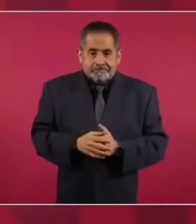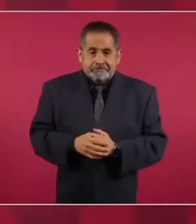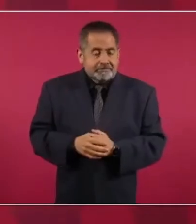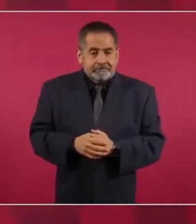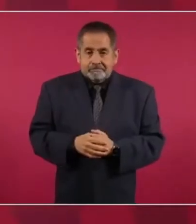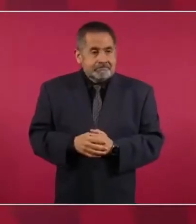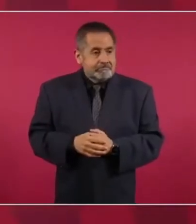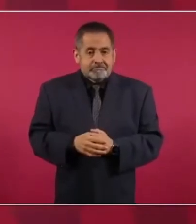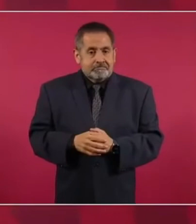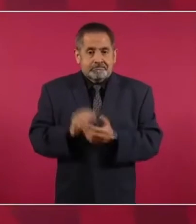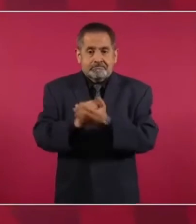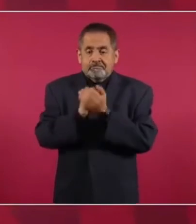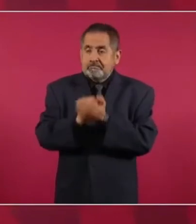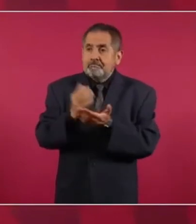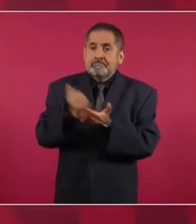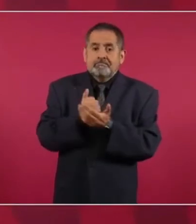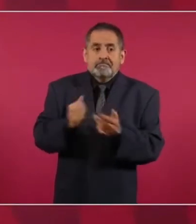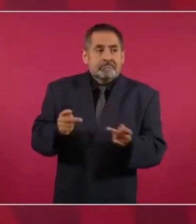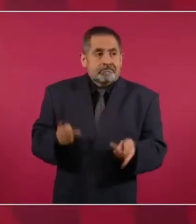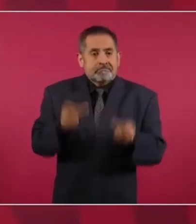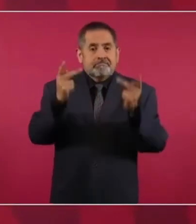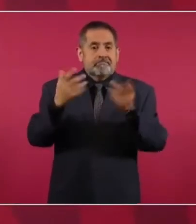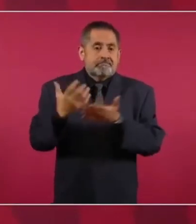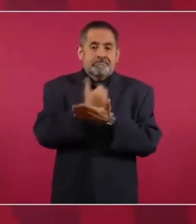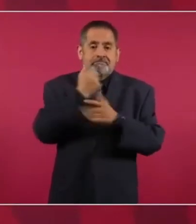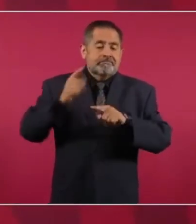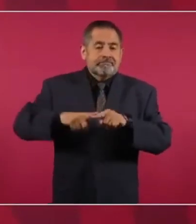No salió